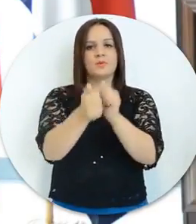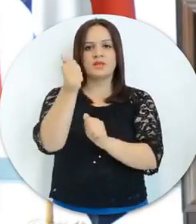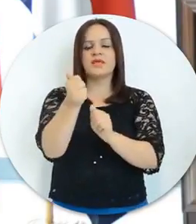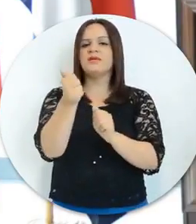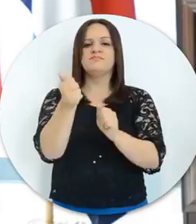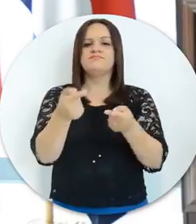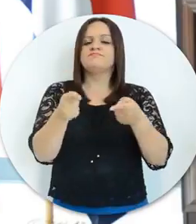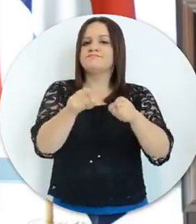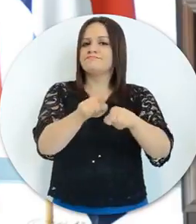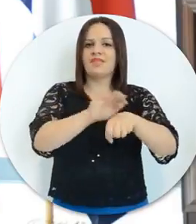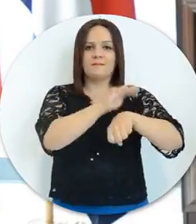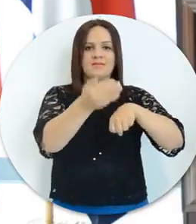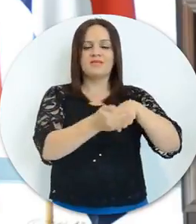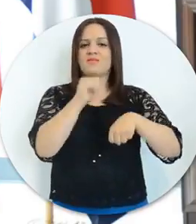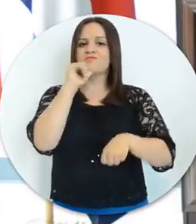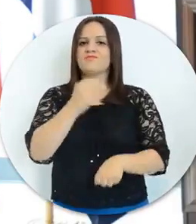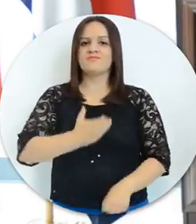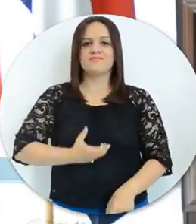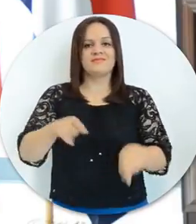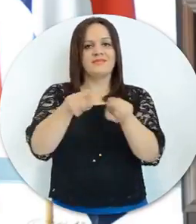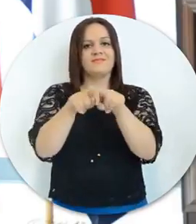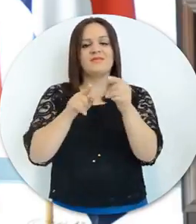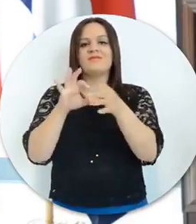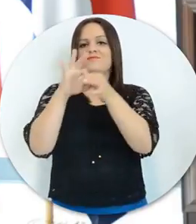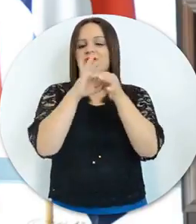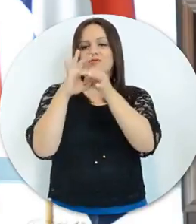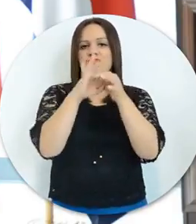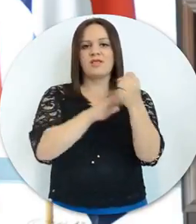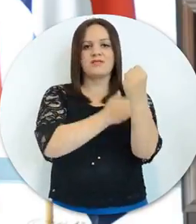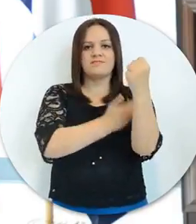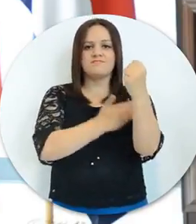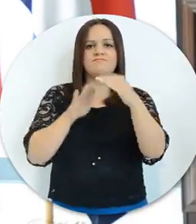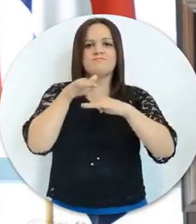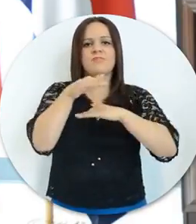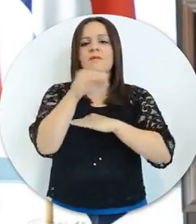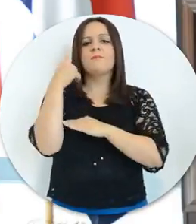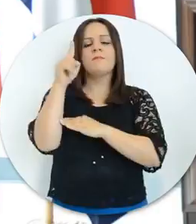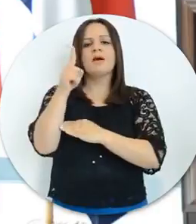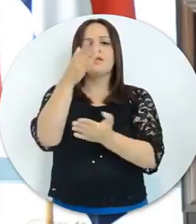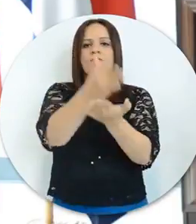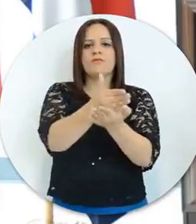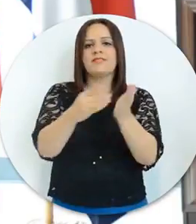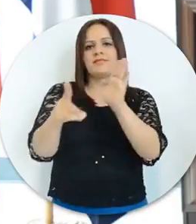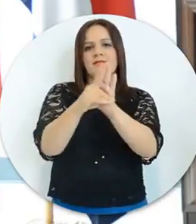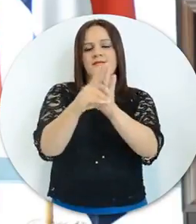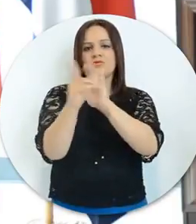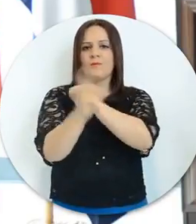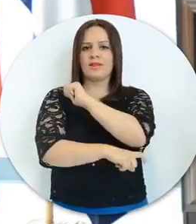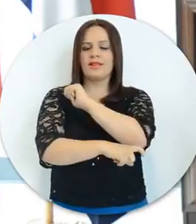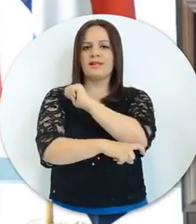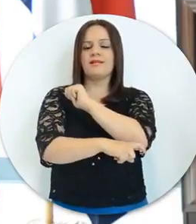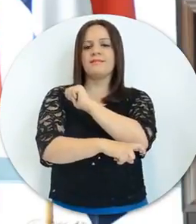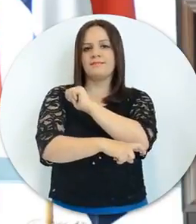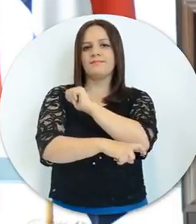en embarazos no deseados y en relaciones además abusivas de poder para ponerle un freno a través del derecho penal.